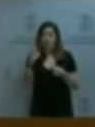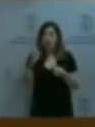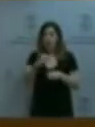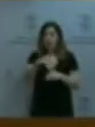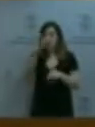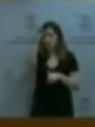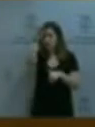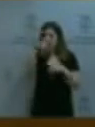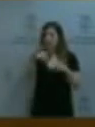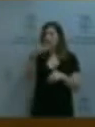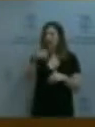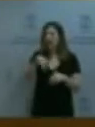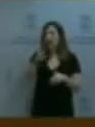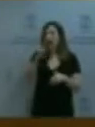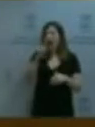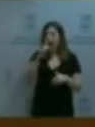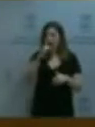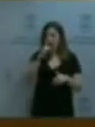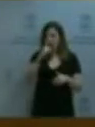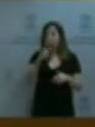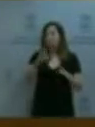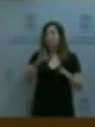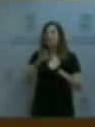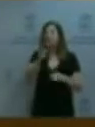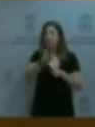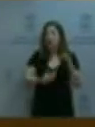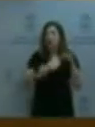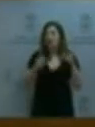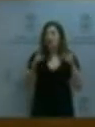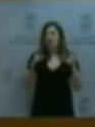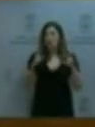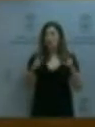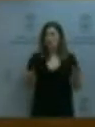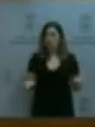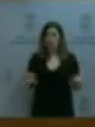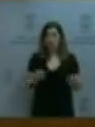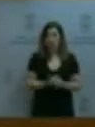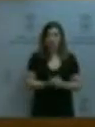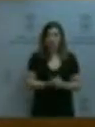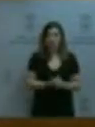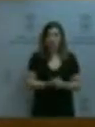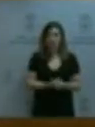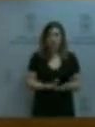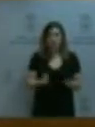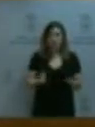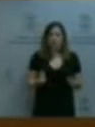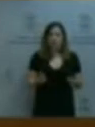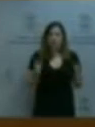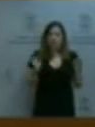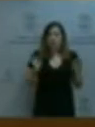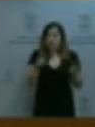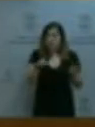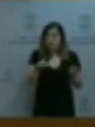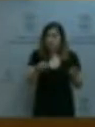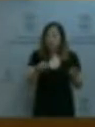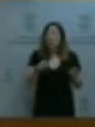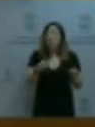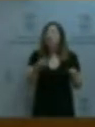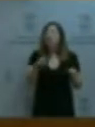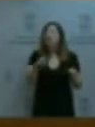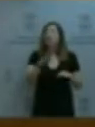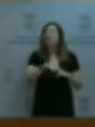gordo. Y fue en manos de quien puso los fondos mineros. En manos de